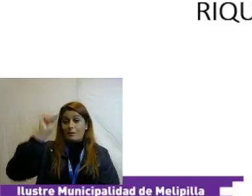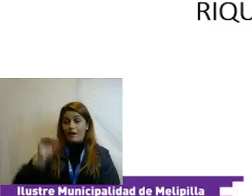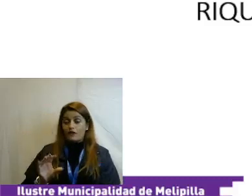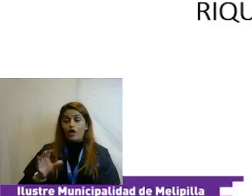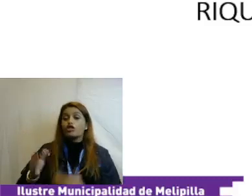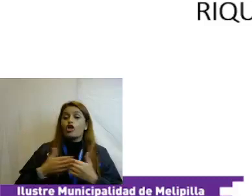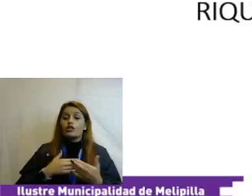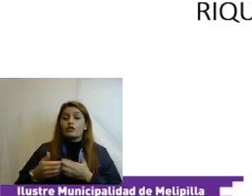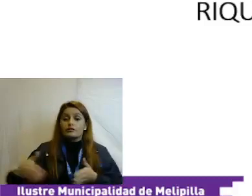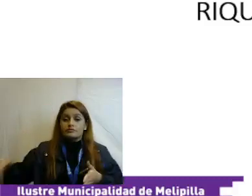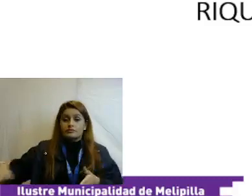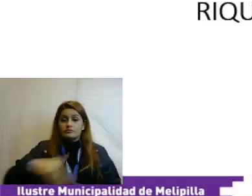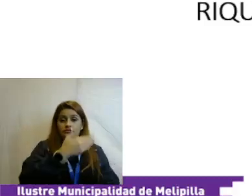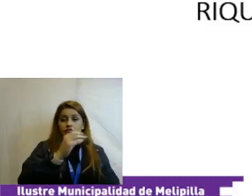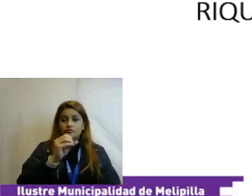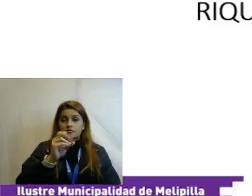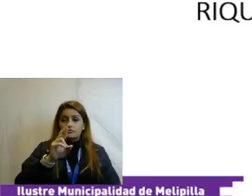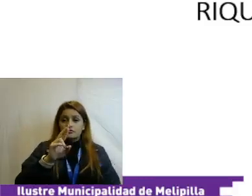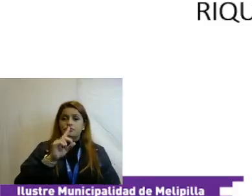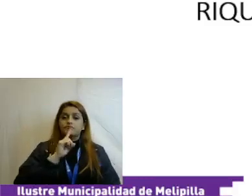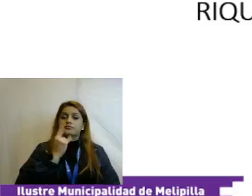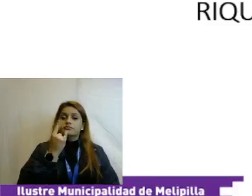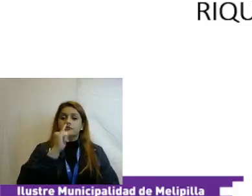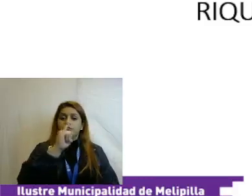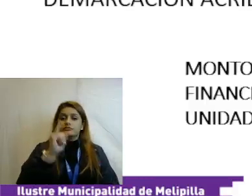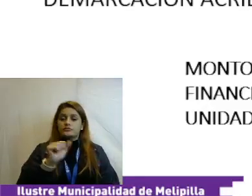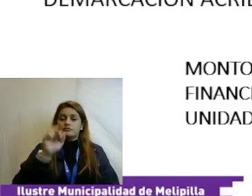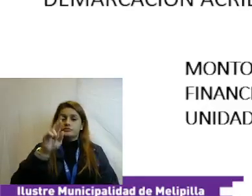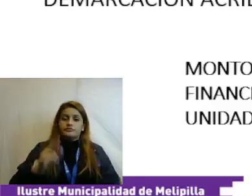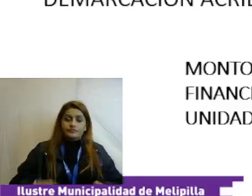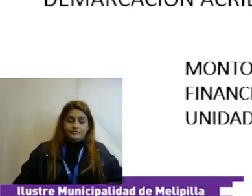cruce Ortúzar-Riquelme de nuestra comuna.